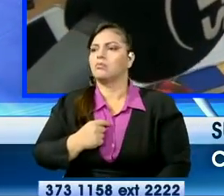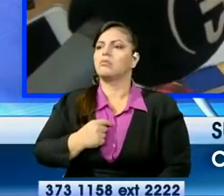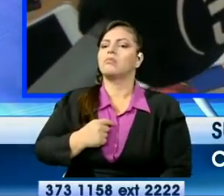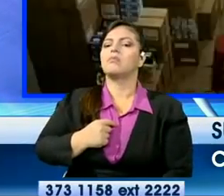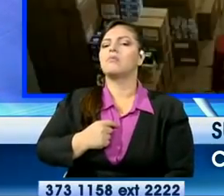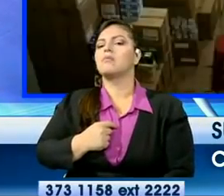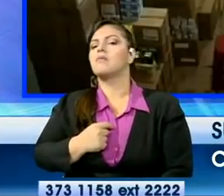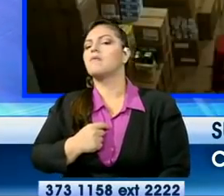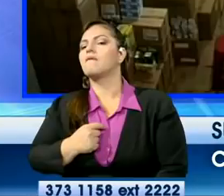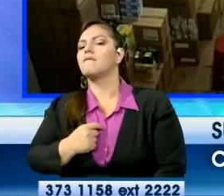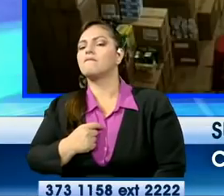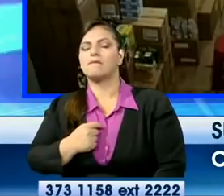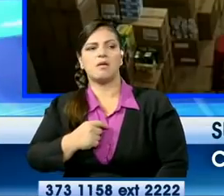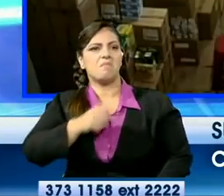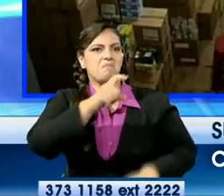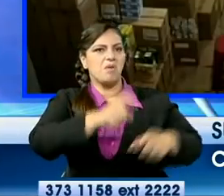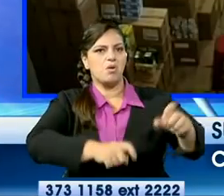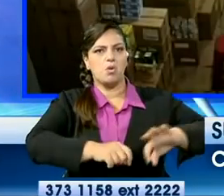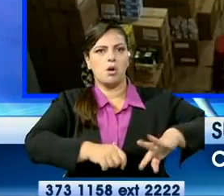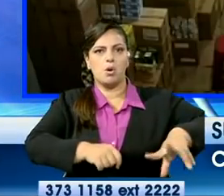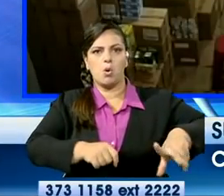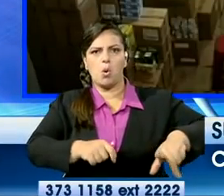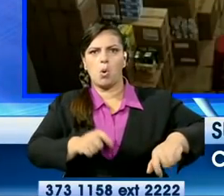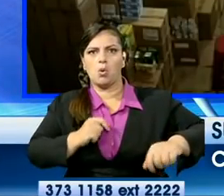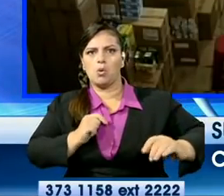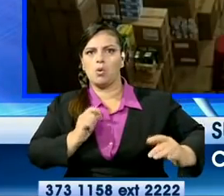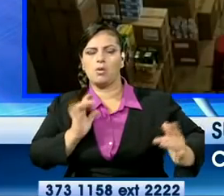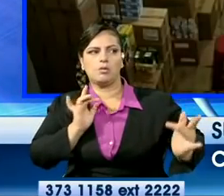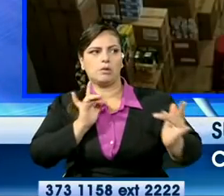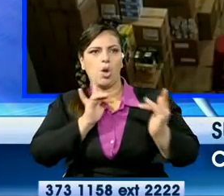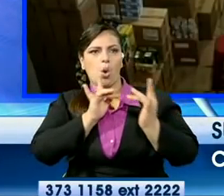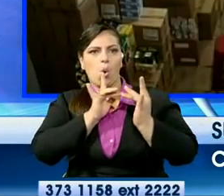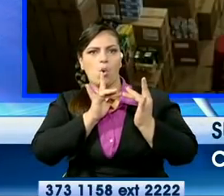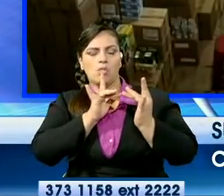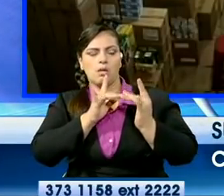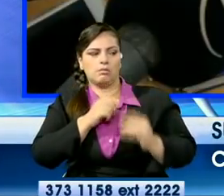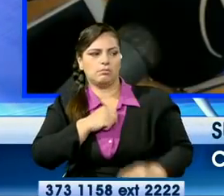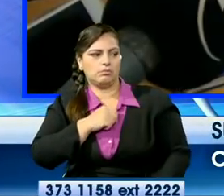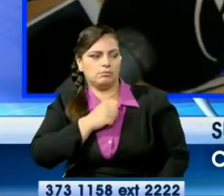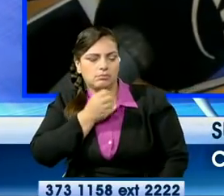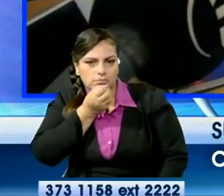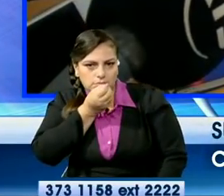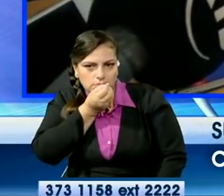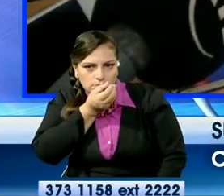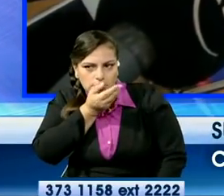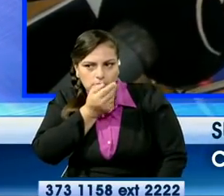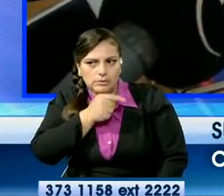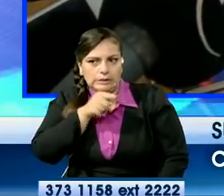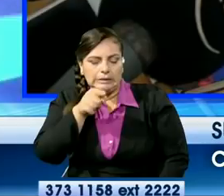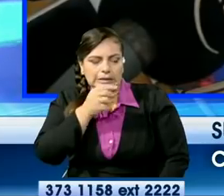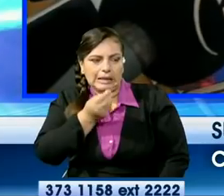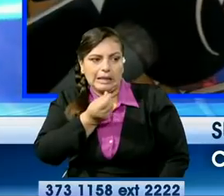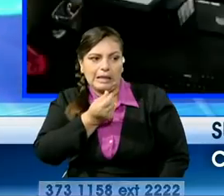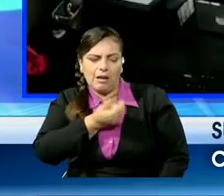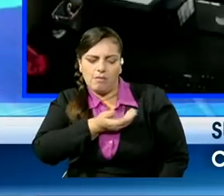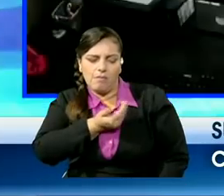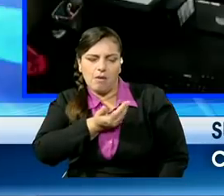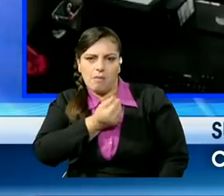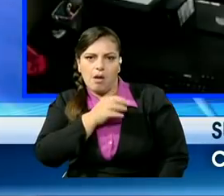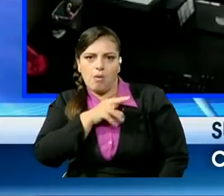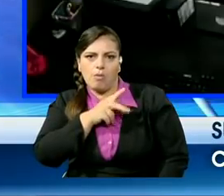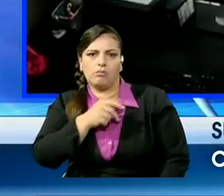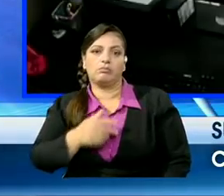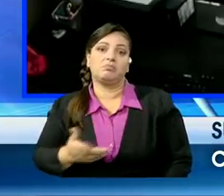había algún vínculo, algún nexo, porque eso también es esencial. A veces son cosas que ocurren. Vamos ahora con otra